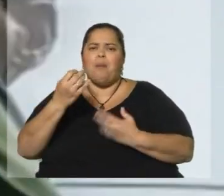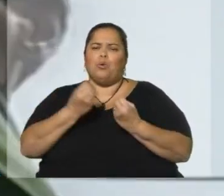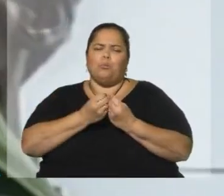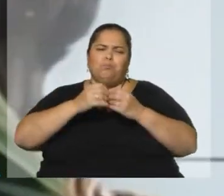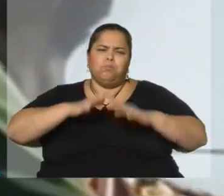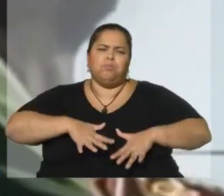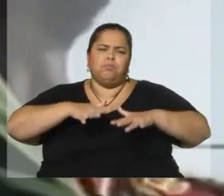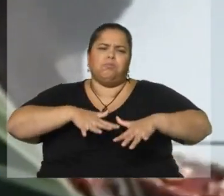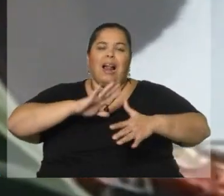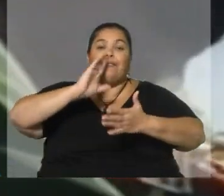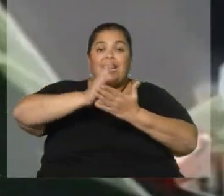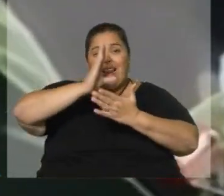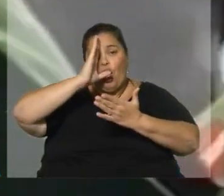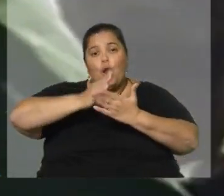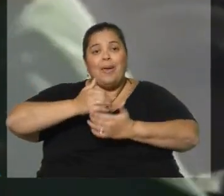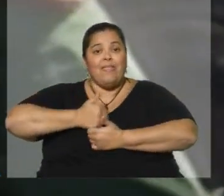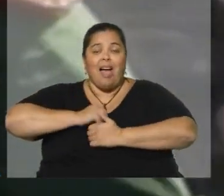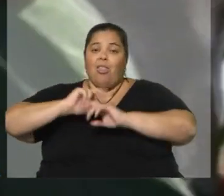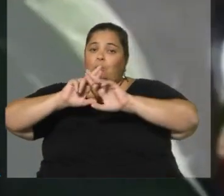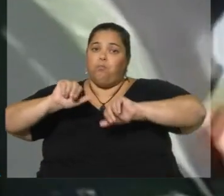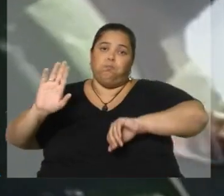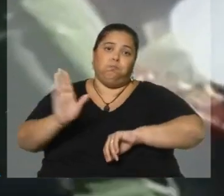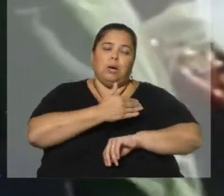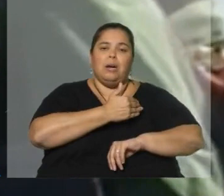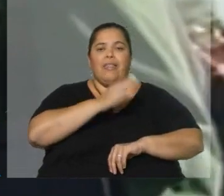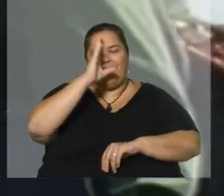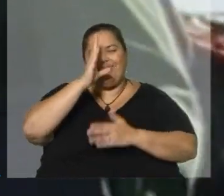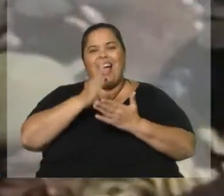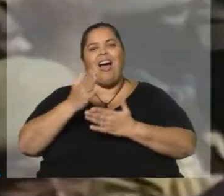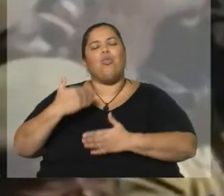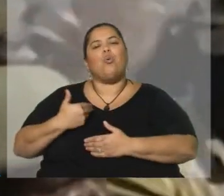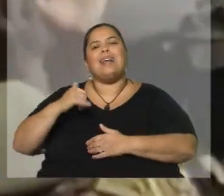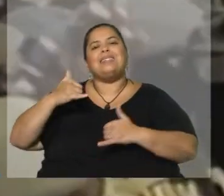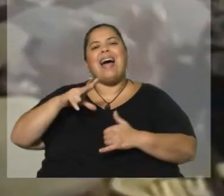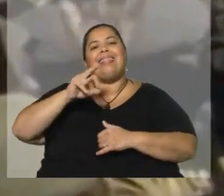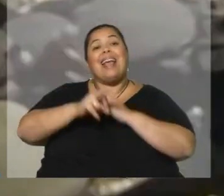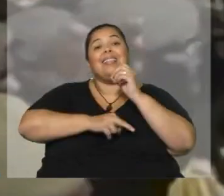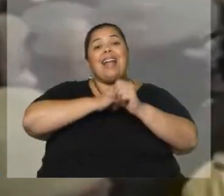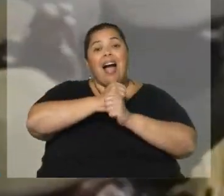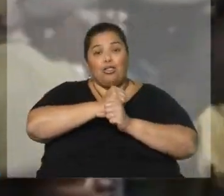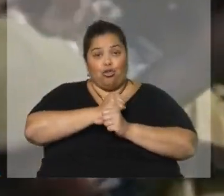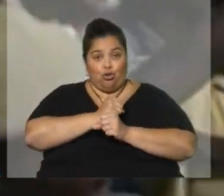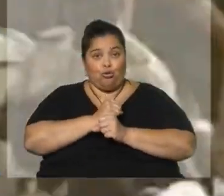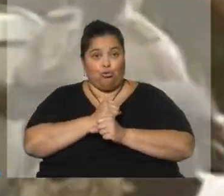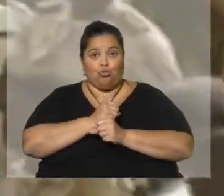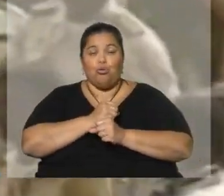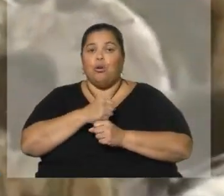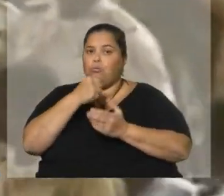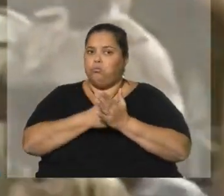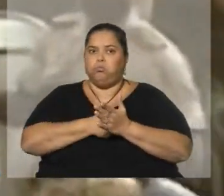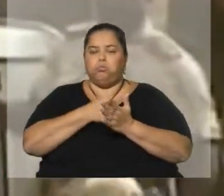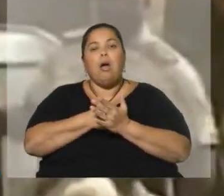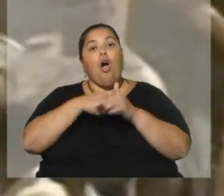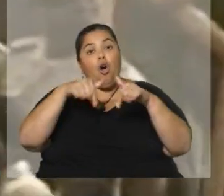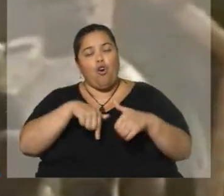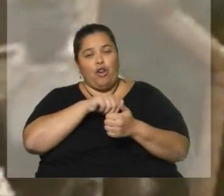un golpe de Estado que derrocó la dictadura de Omar al-Bashir, que llevaba casi 3 décadas presidiendo el país con puño de hierro y hoy está detenido